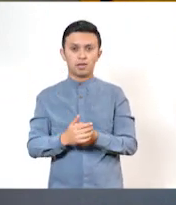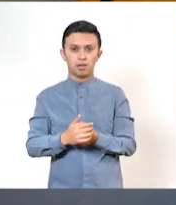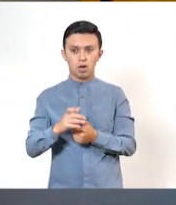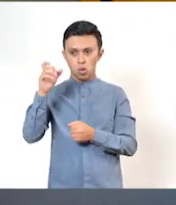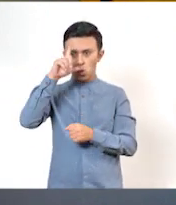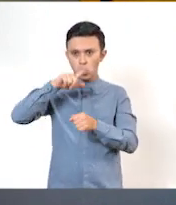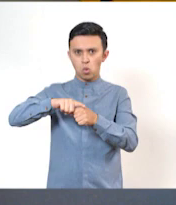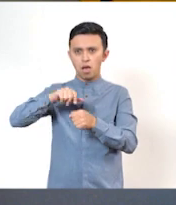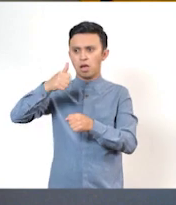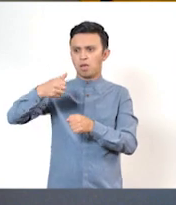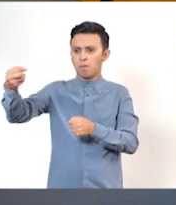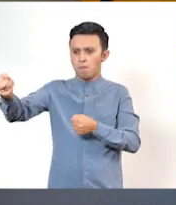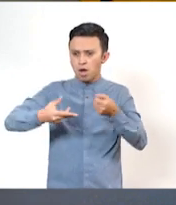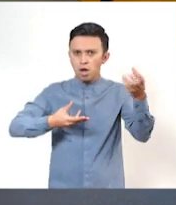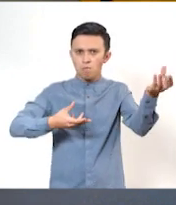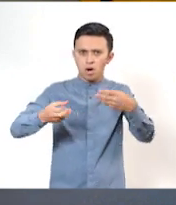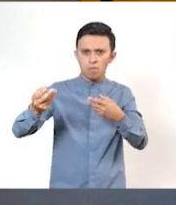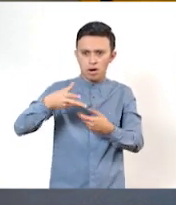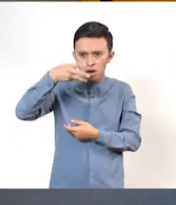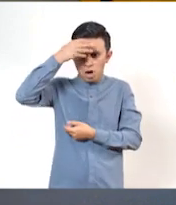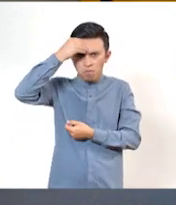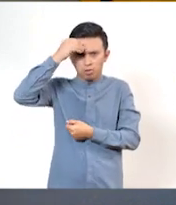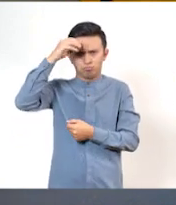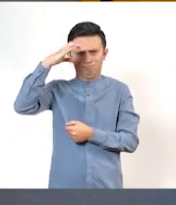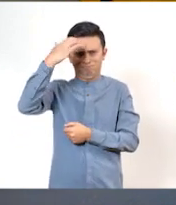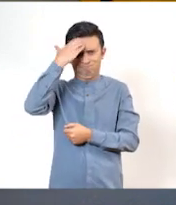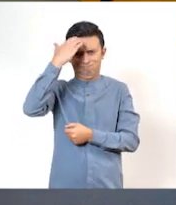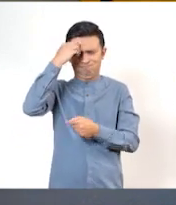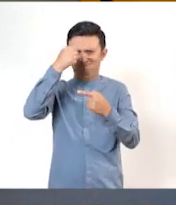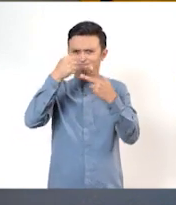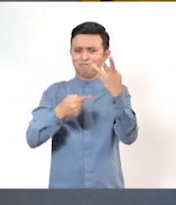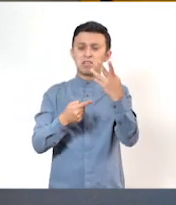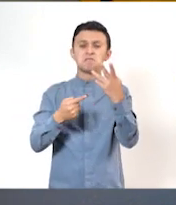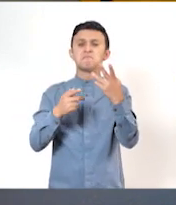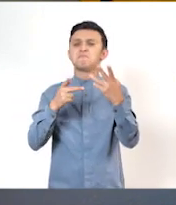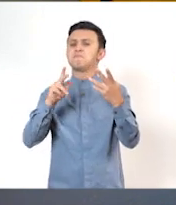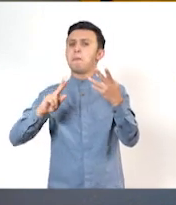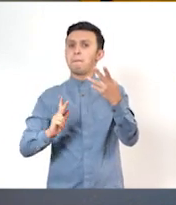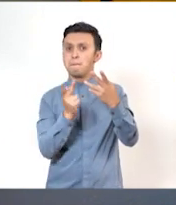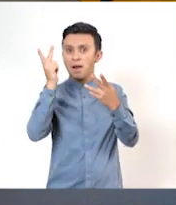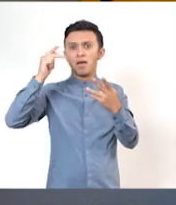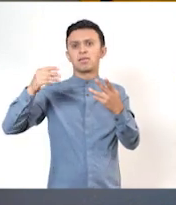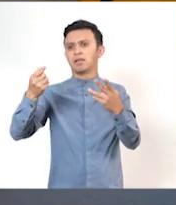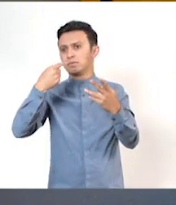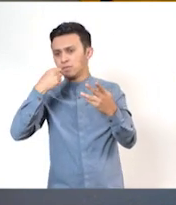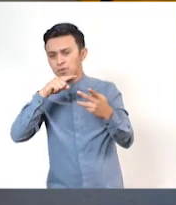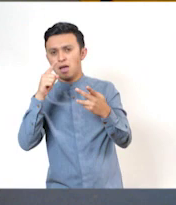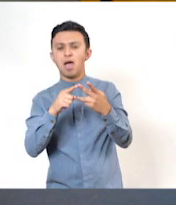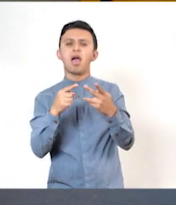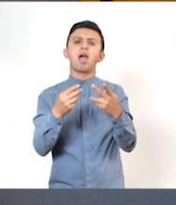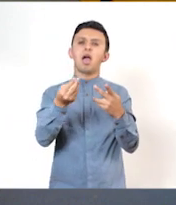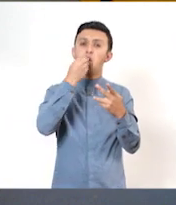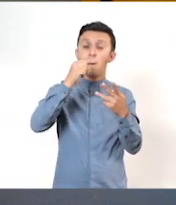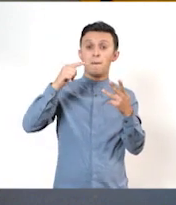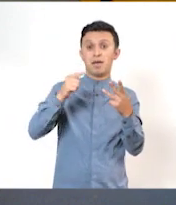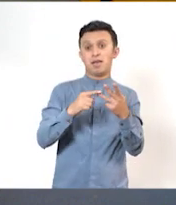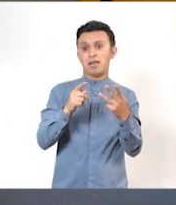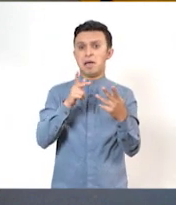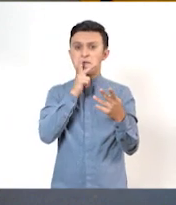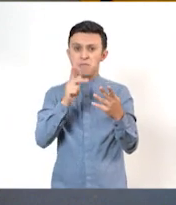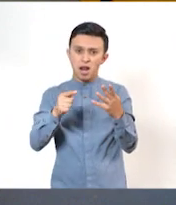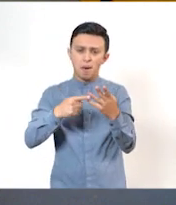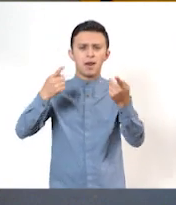muchísimos conocimientos. Plantas medicinales, alimentos, palabras, música, arte, su